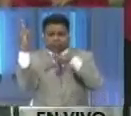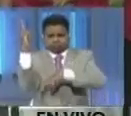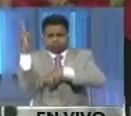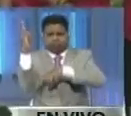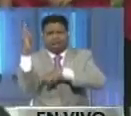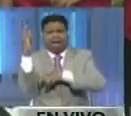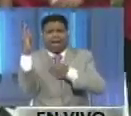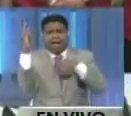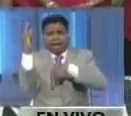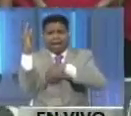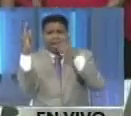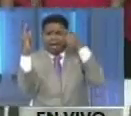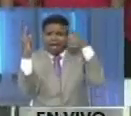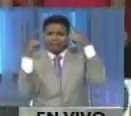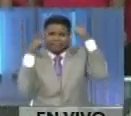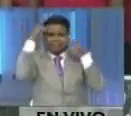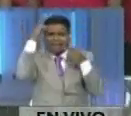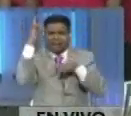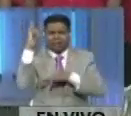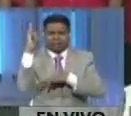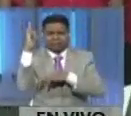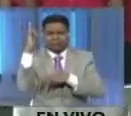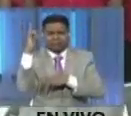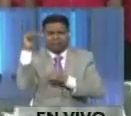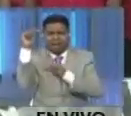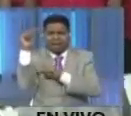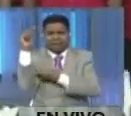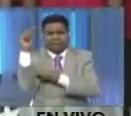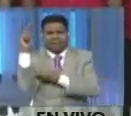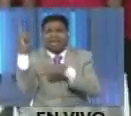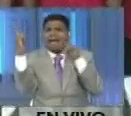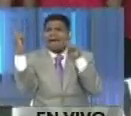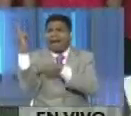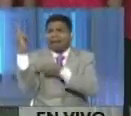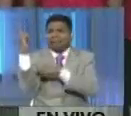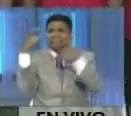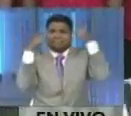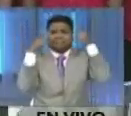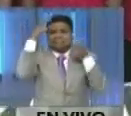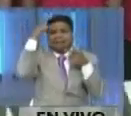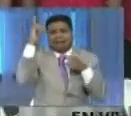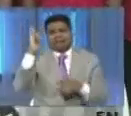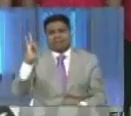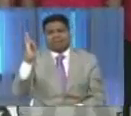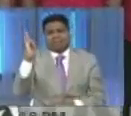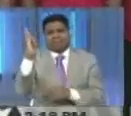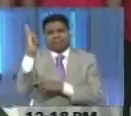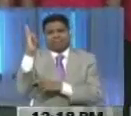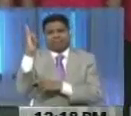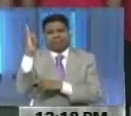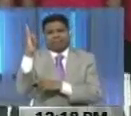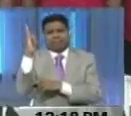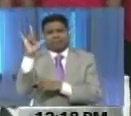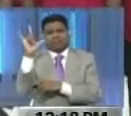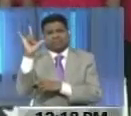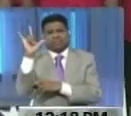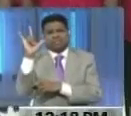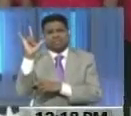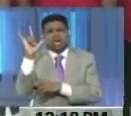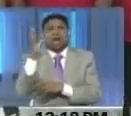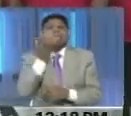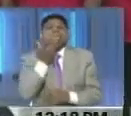portugueseños pueden decirlo, aquí estuvo Chávez. Ahí está Chávez. Si usted tiene